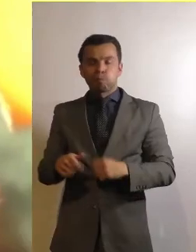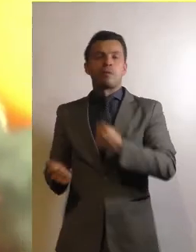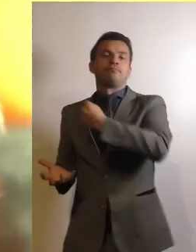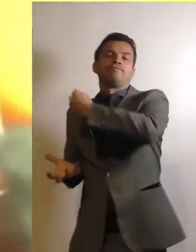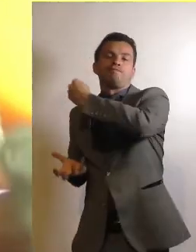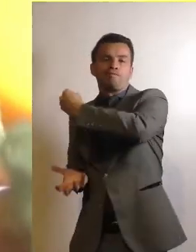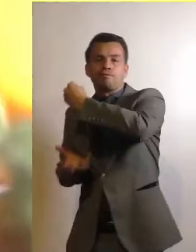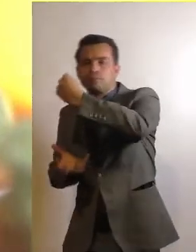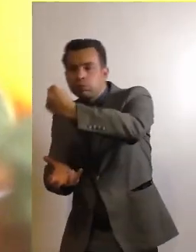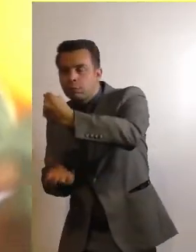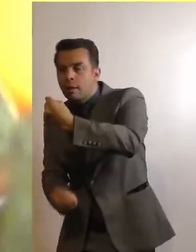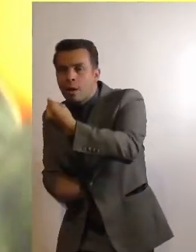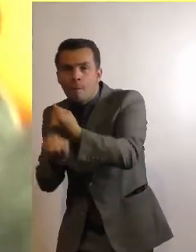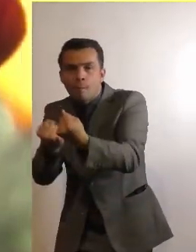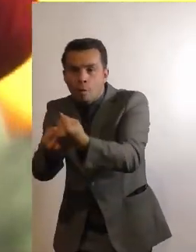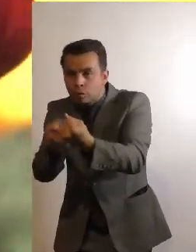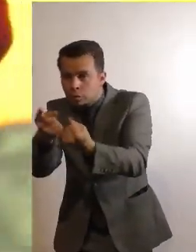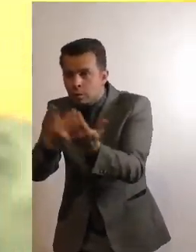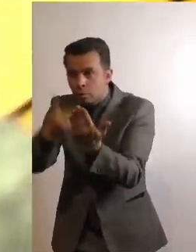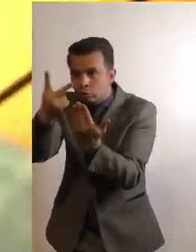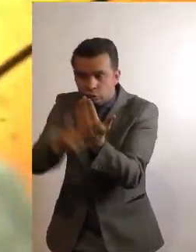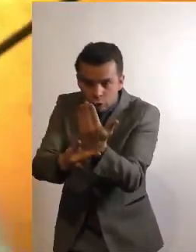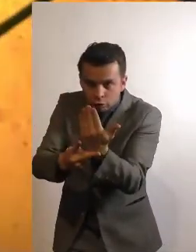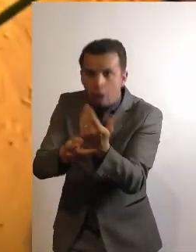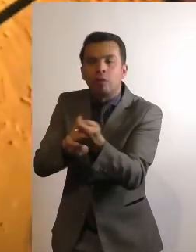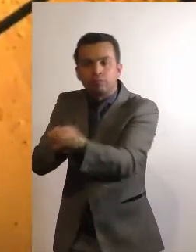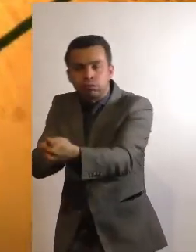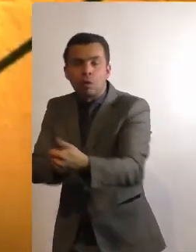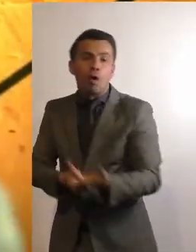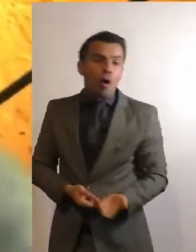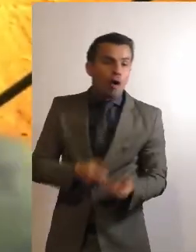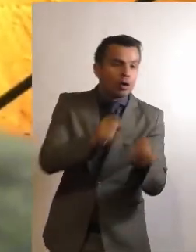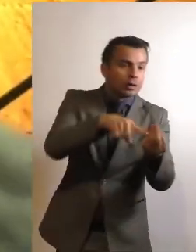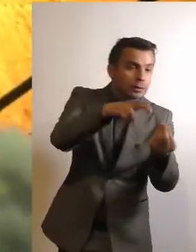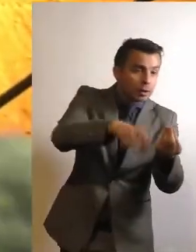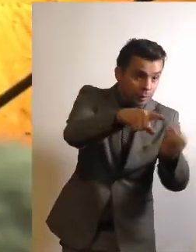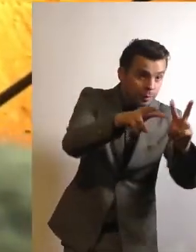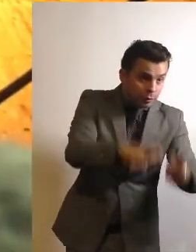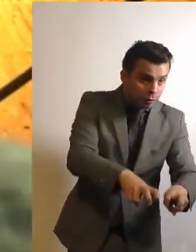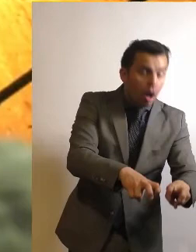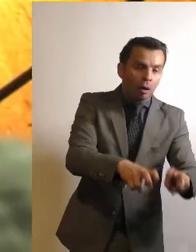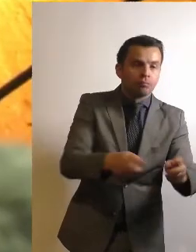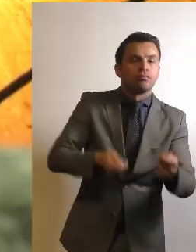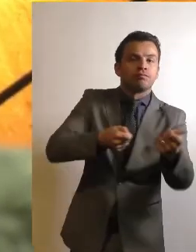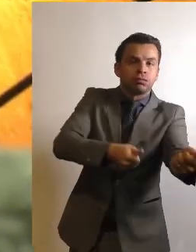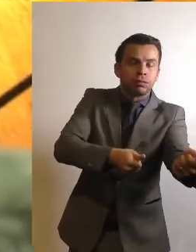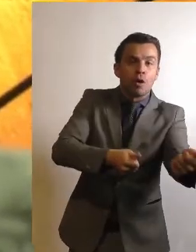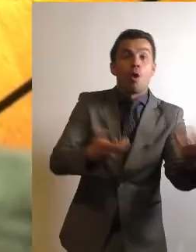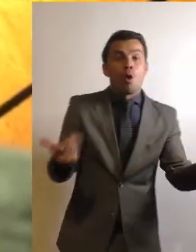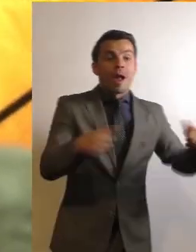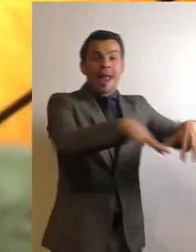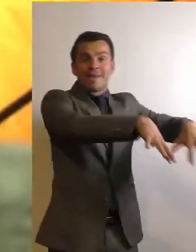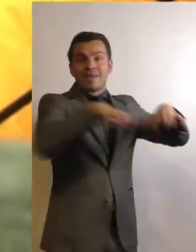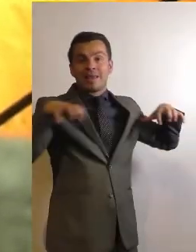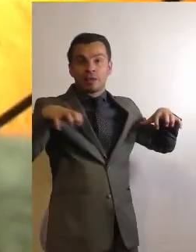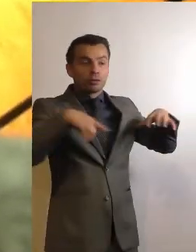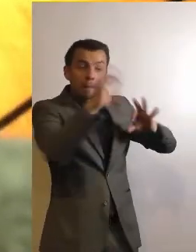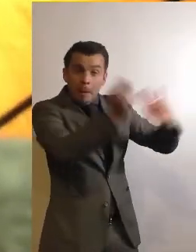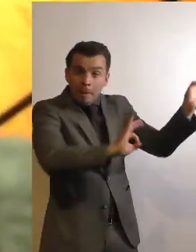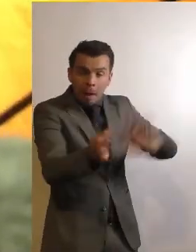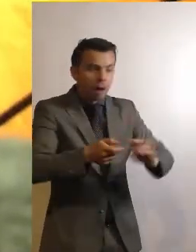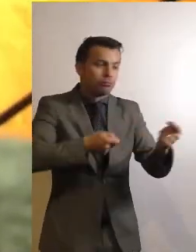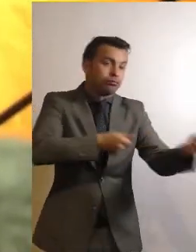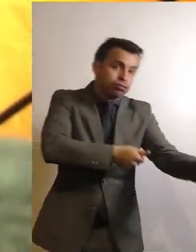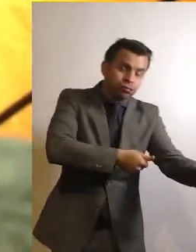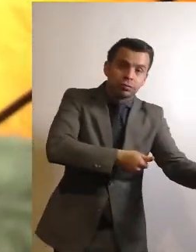apoyar esa ejecución de proyectos de los semilleros, también la asistencia a eventos de nuestros estudiantes, la publicación de